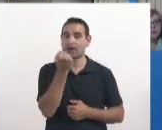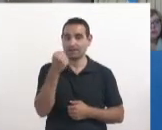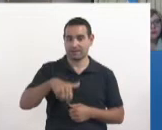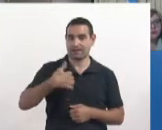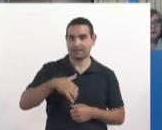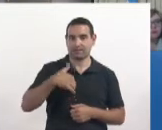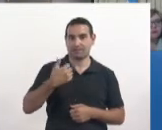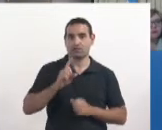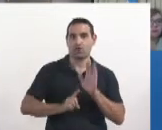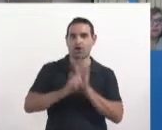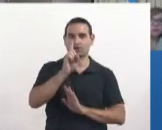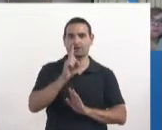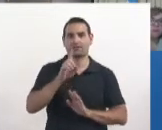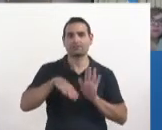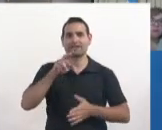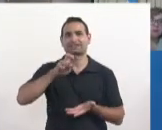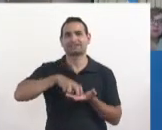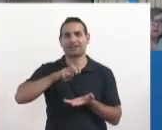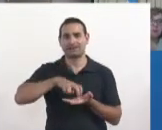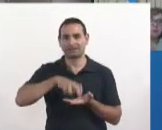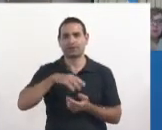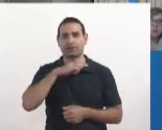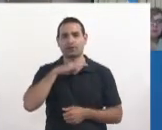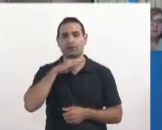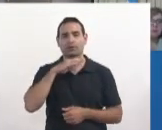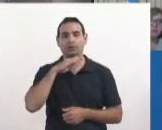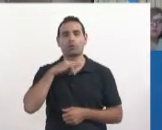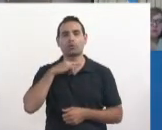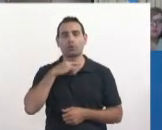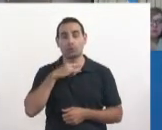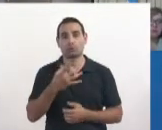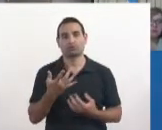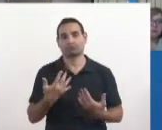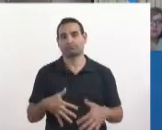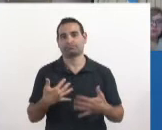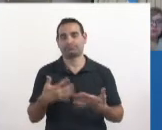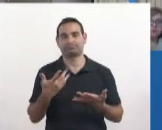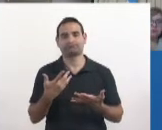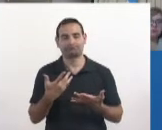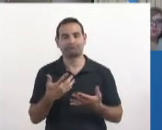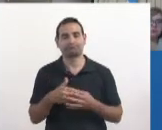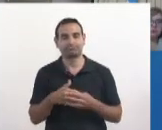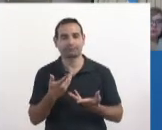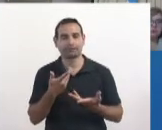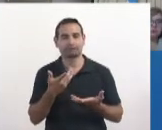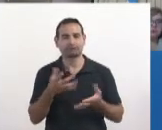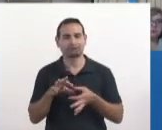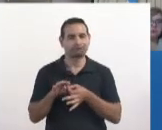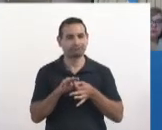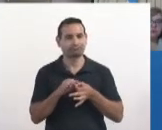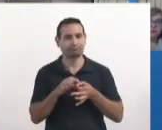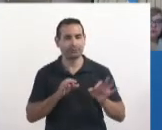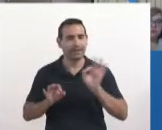el norte argentino, en especial Salta y Jujuy, que representa una unión estratégica, ¿no? No